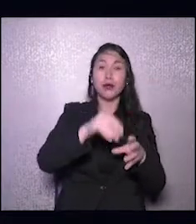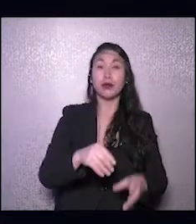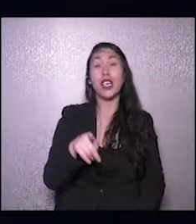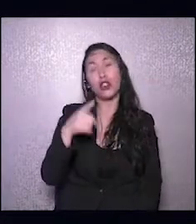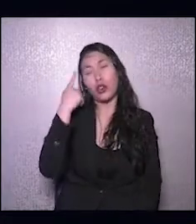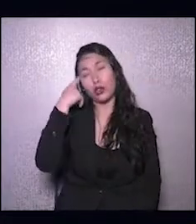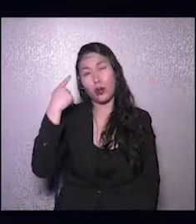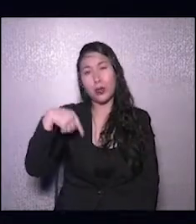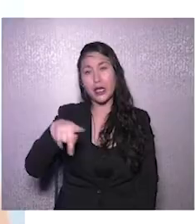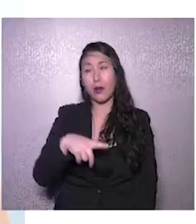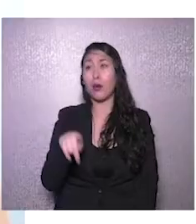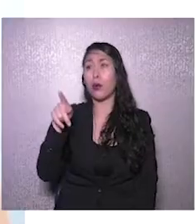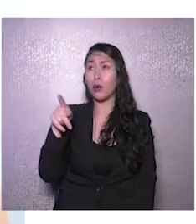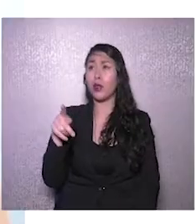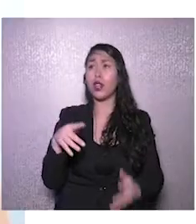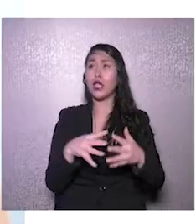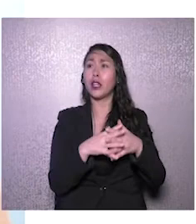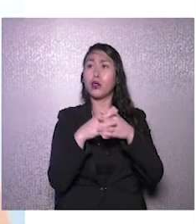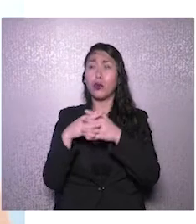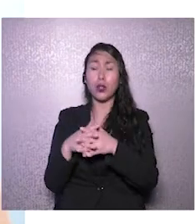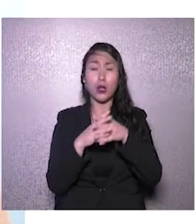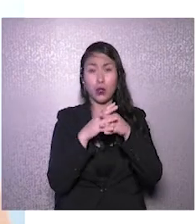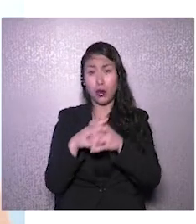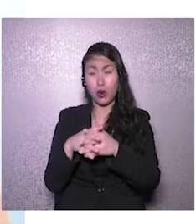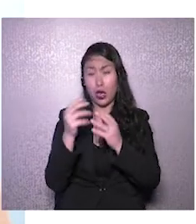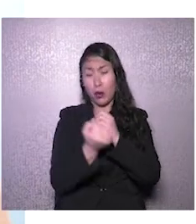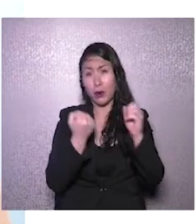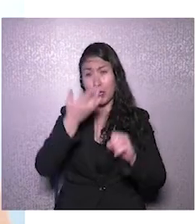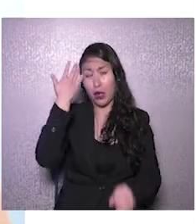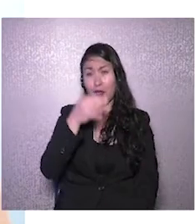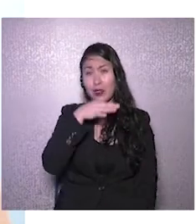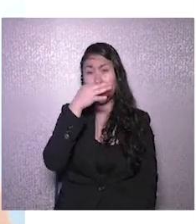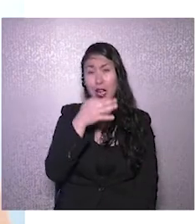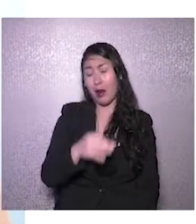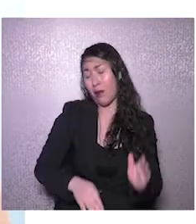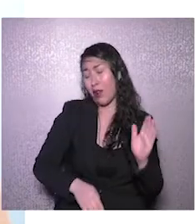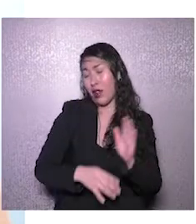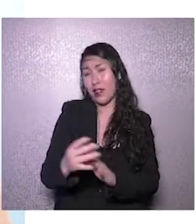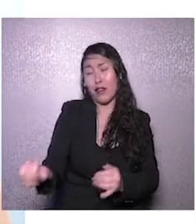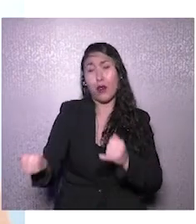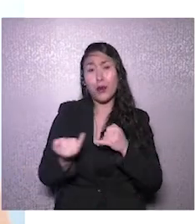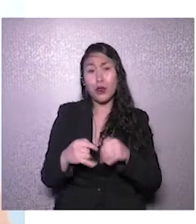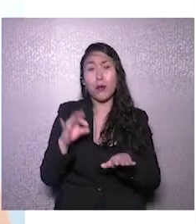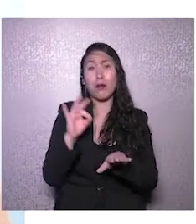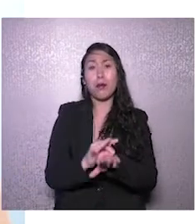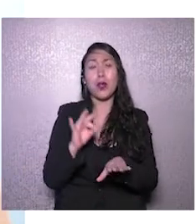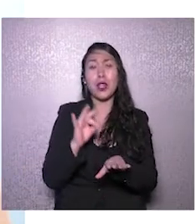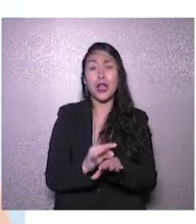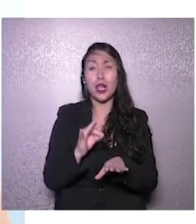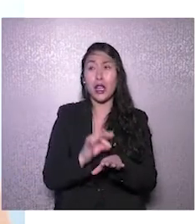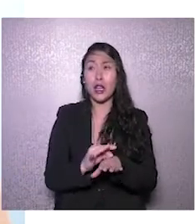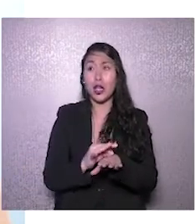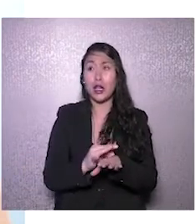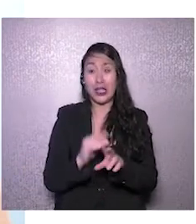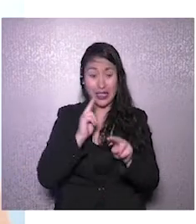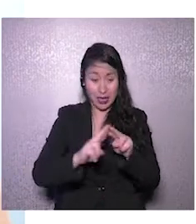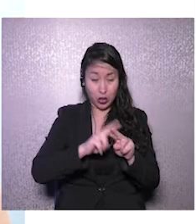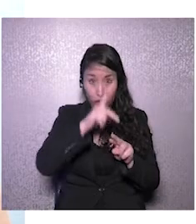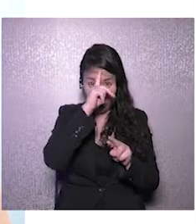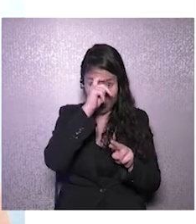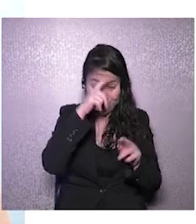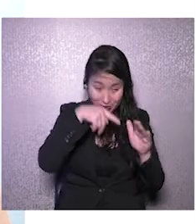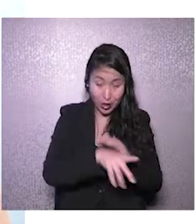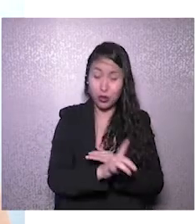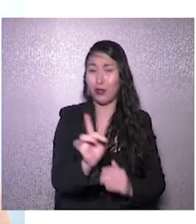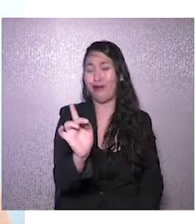Uno de mis mentores en Estados Unidos comentaba el año pasado que la mayoría de la información médica no se está produciendo en los hospitales, ¿sí? Hoy